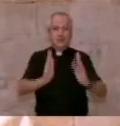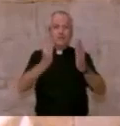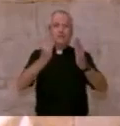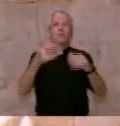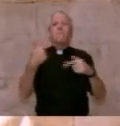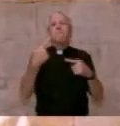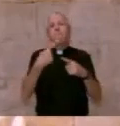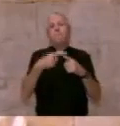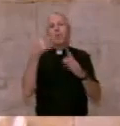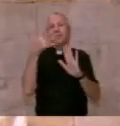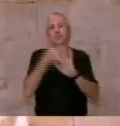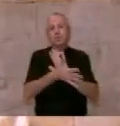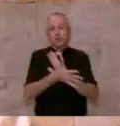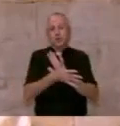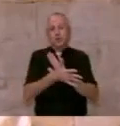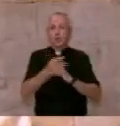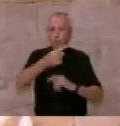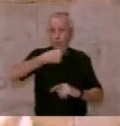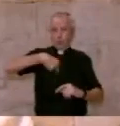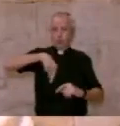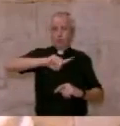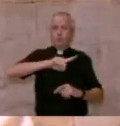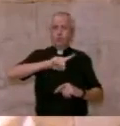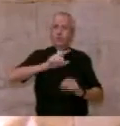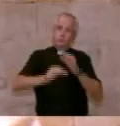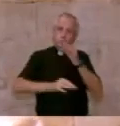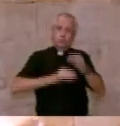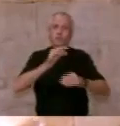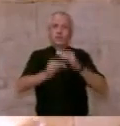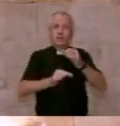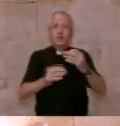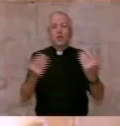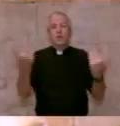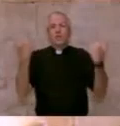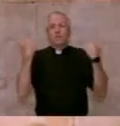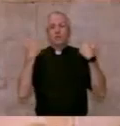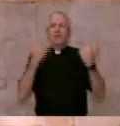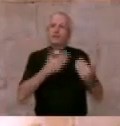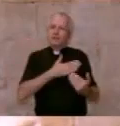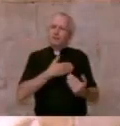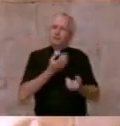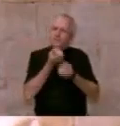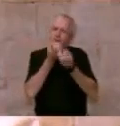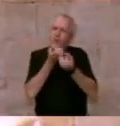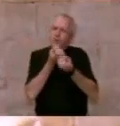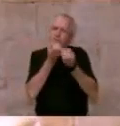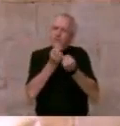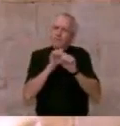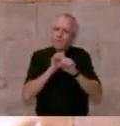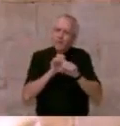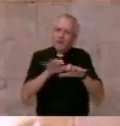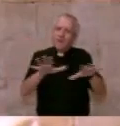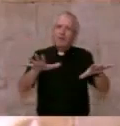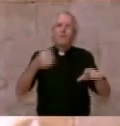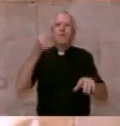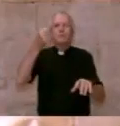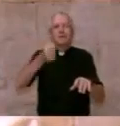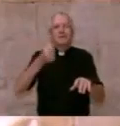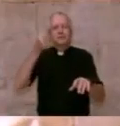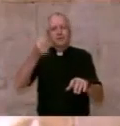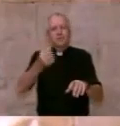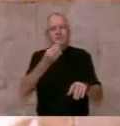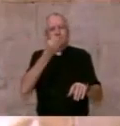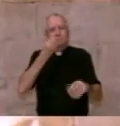salvarnos. Por eso, nos, que le hemos sucedido en el oficio, procuramos que este anuncio sea proclamado por pastores